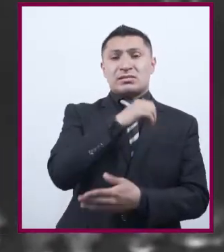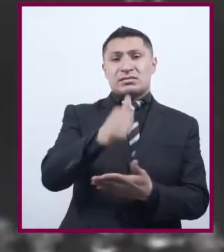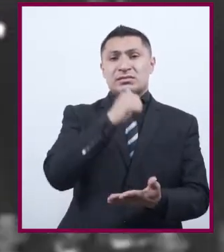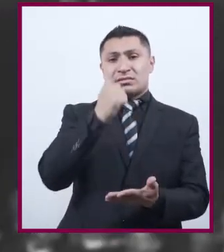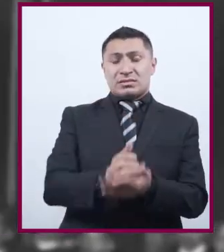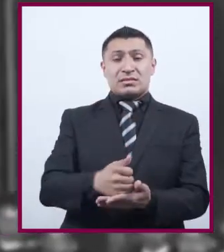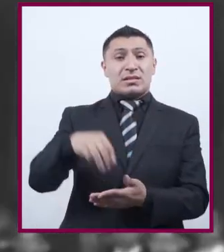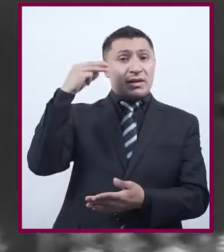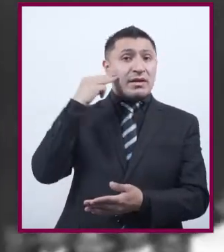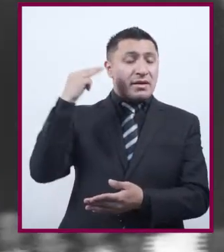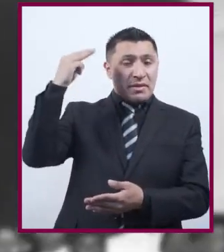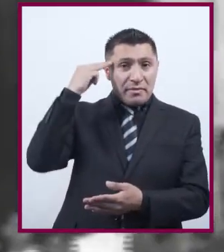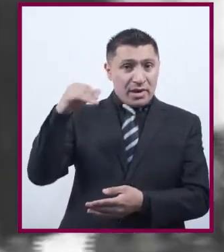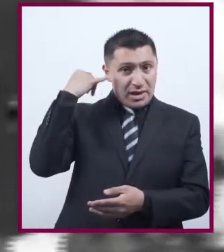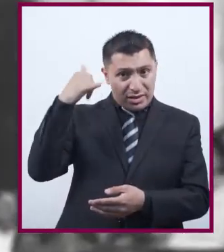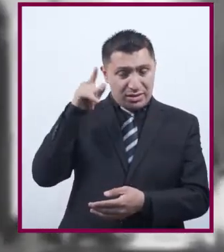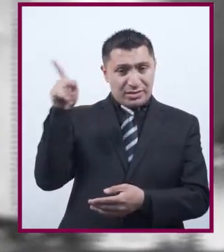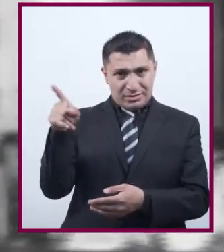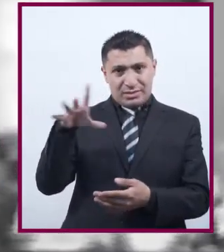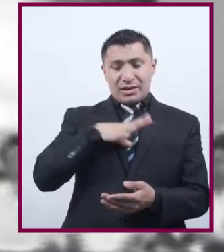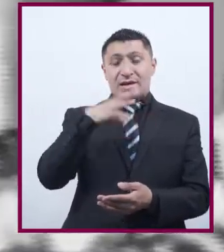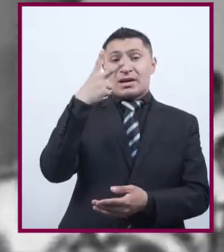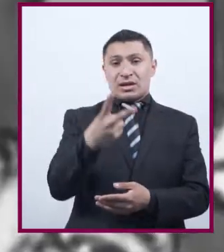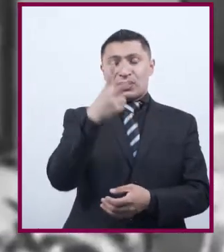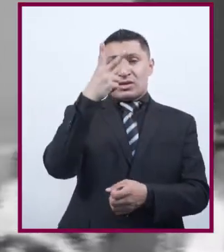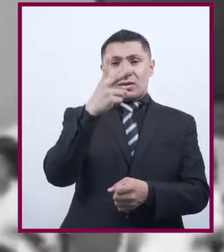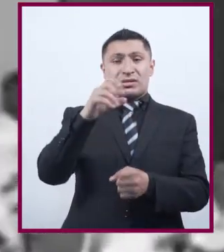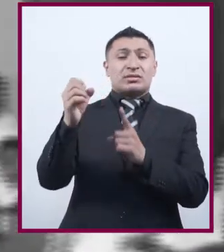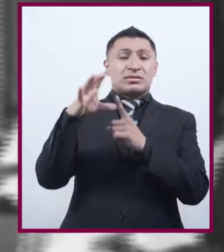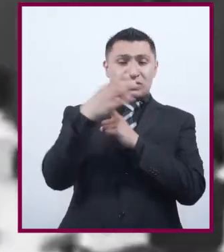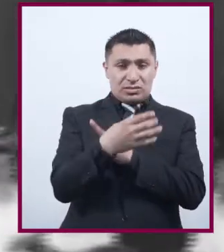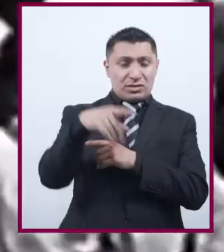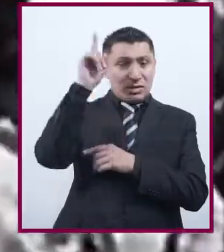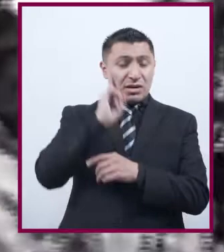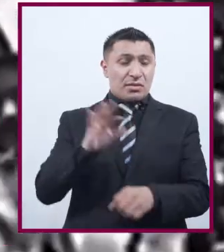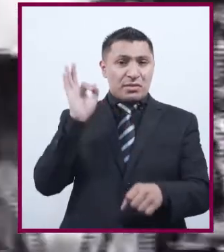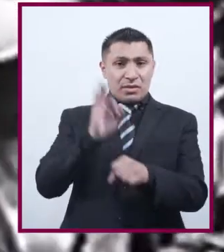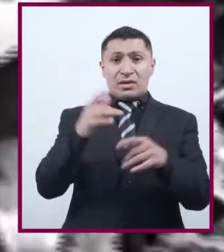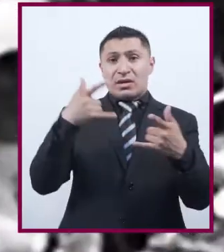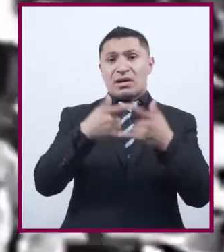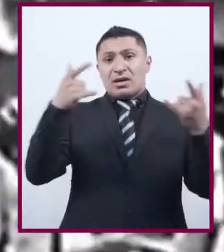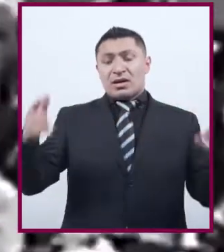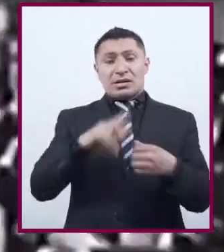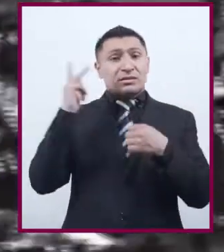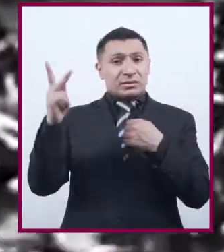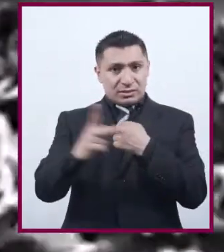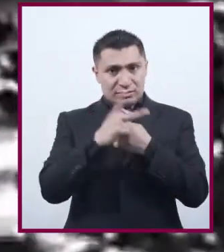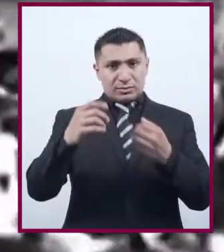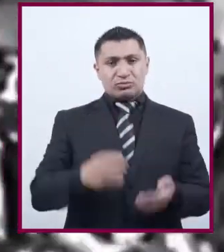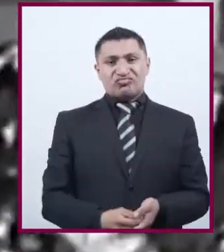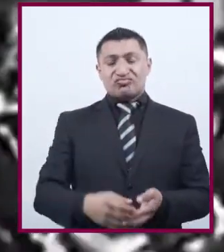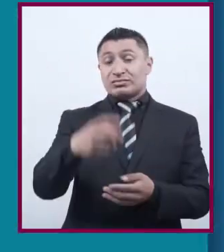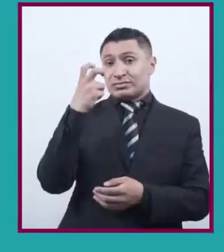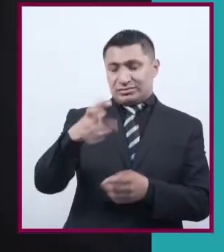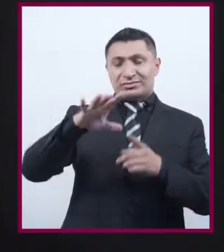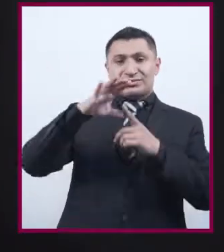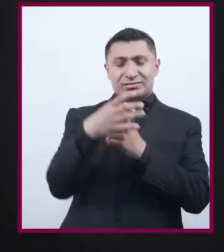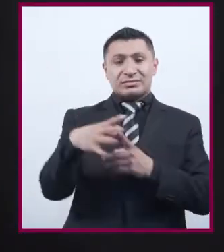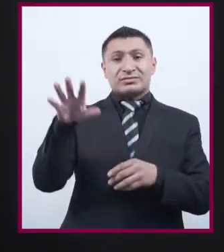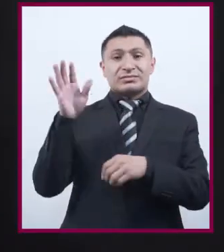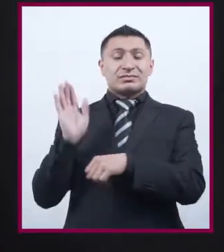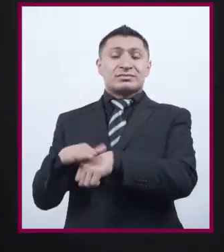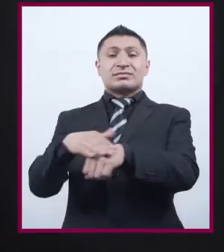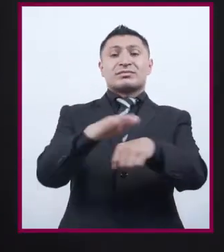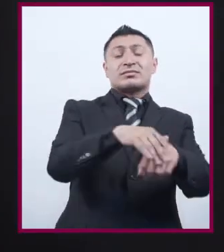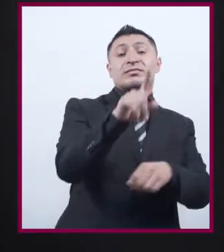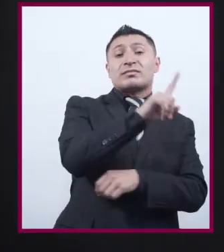1916, en la ciudad de Mérida, se llevaran a cabo los 2 primeros congresos feministas en la historia del país. Estos